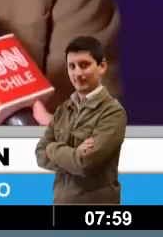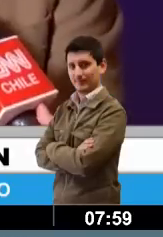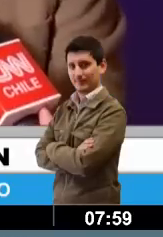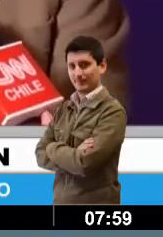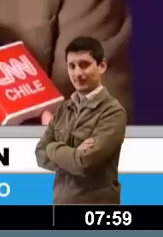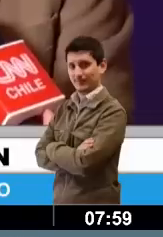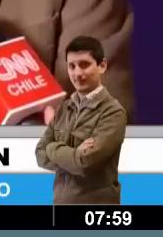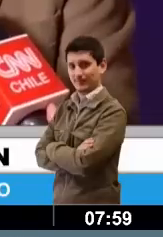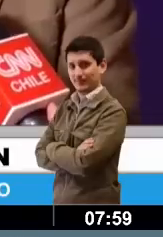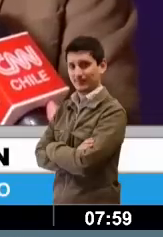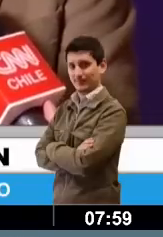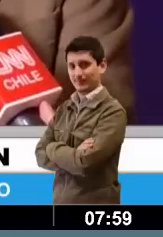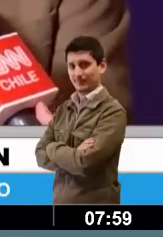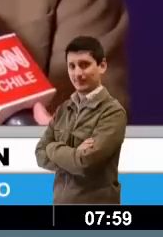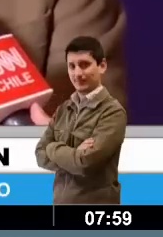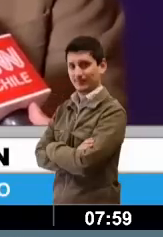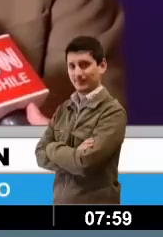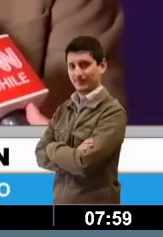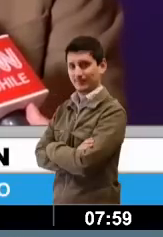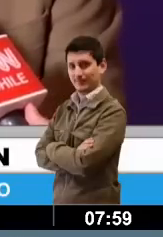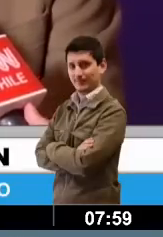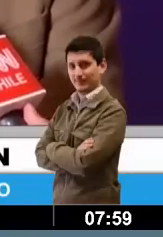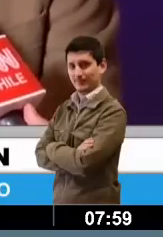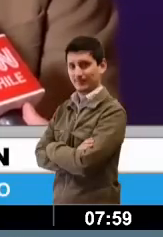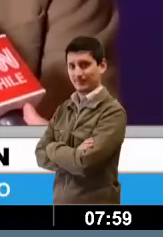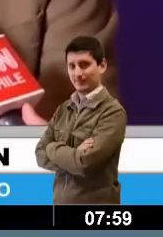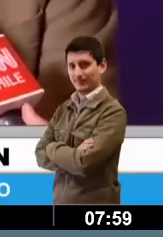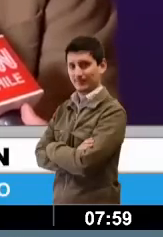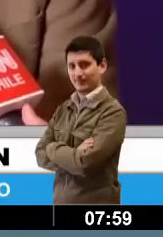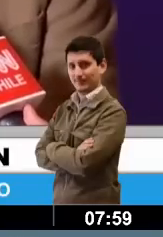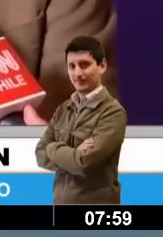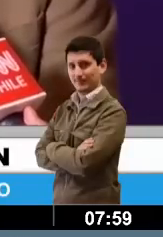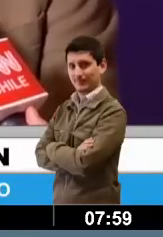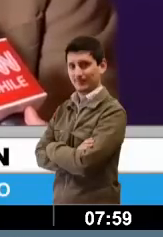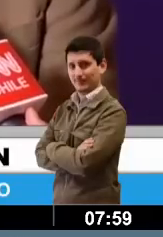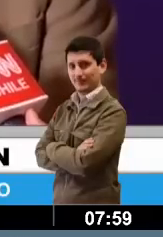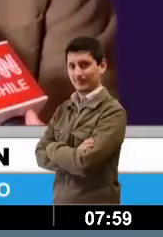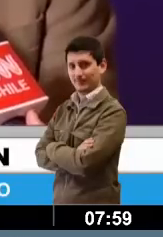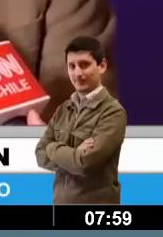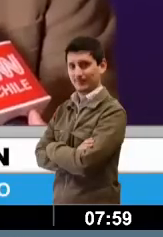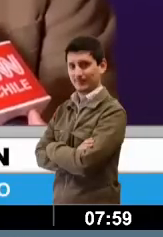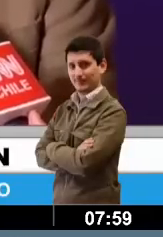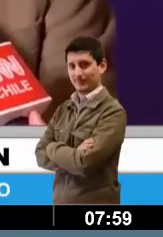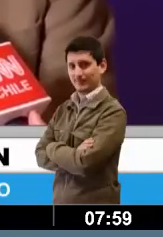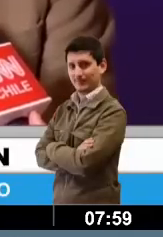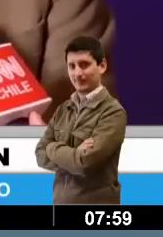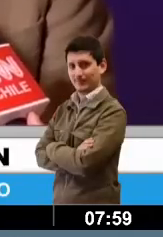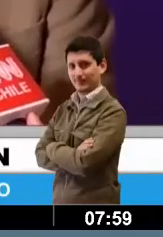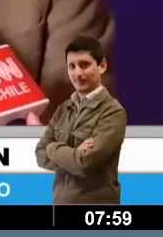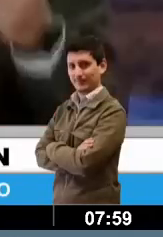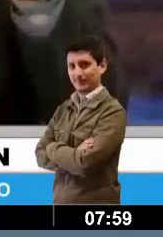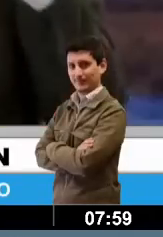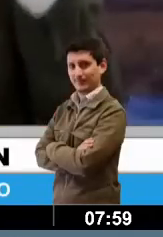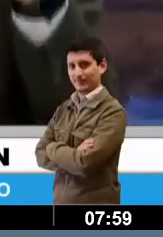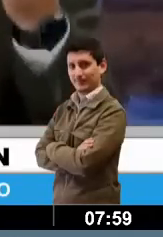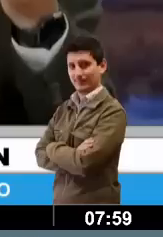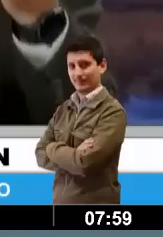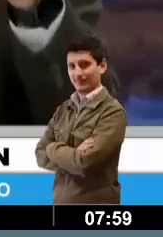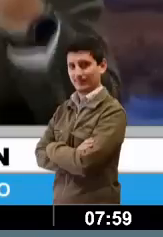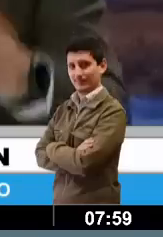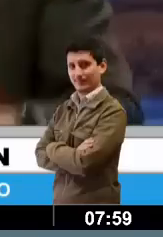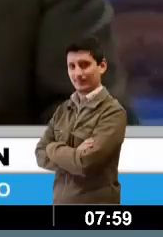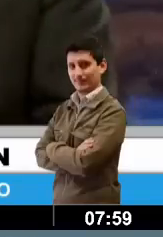políticas. Es un dato de la realidad. No sé si con la acusación o con otro tipo de proyecto, pero es evidente. O sea,